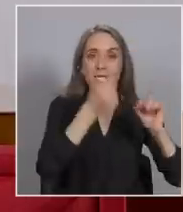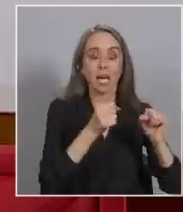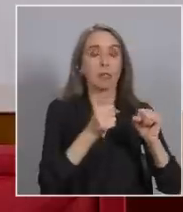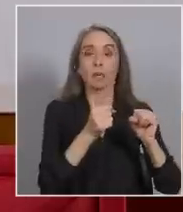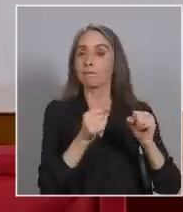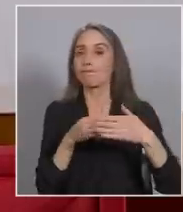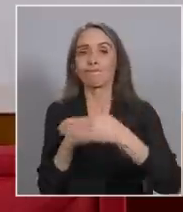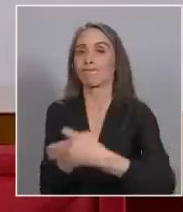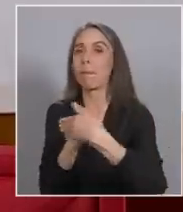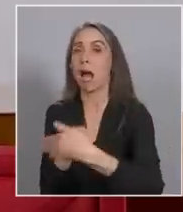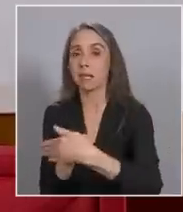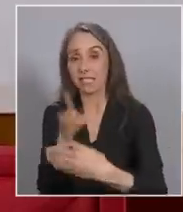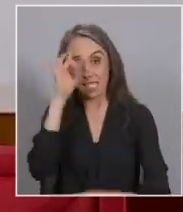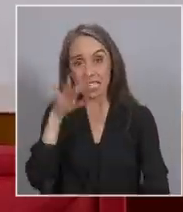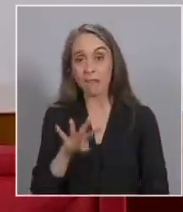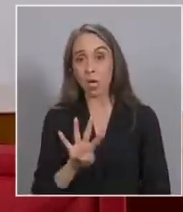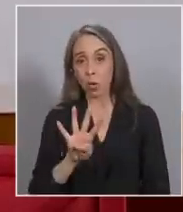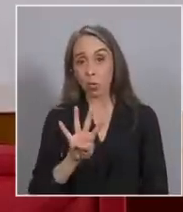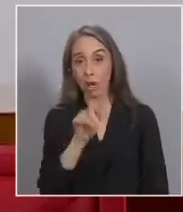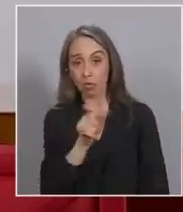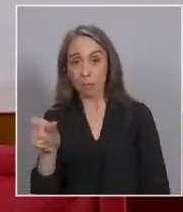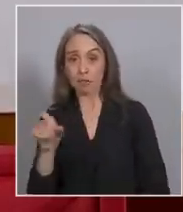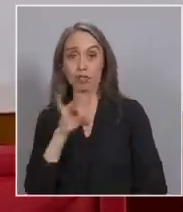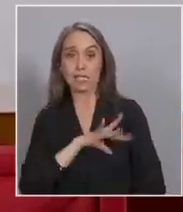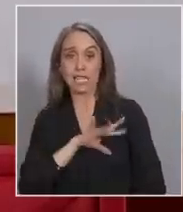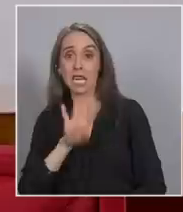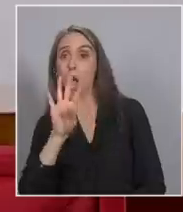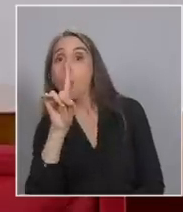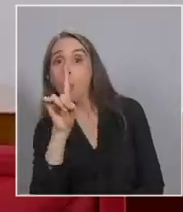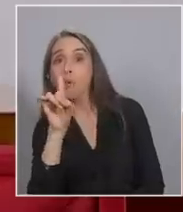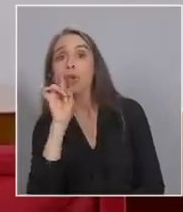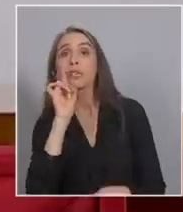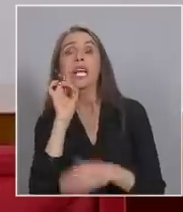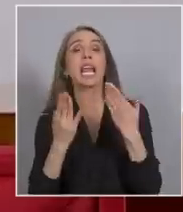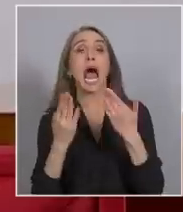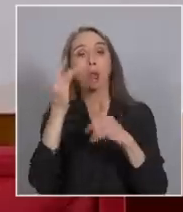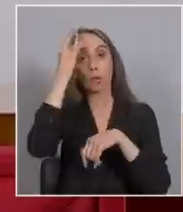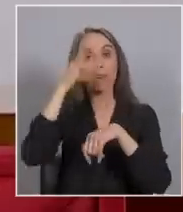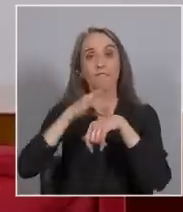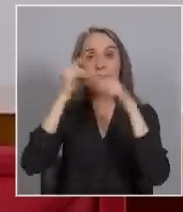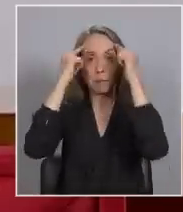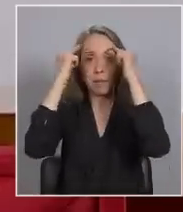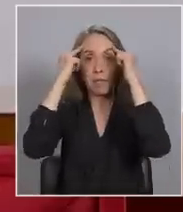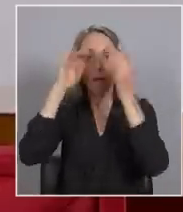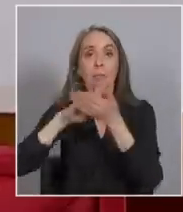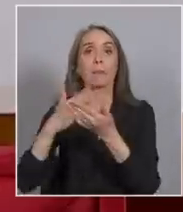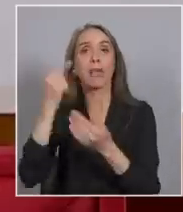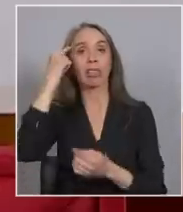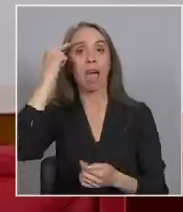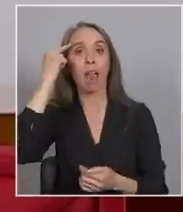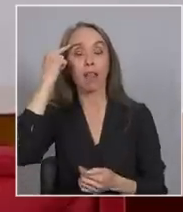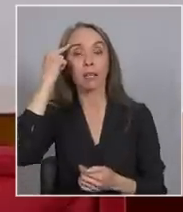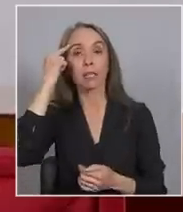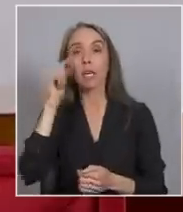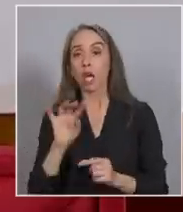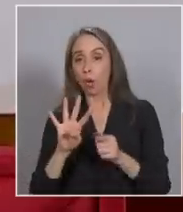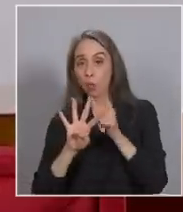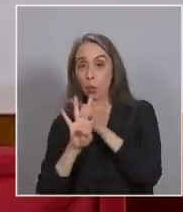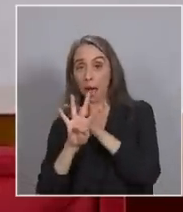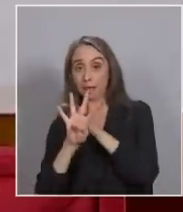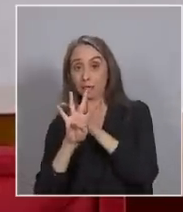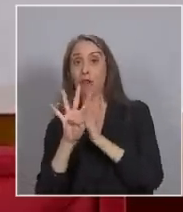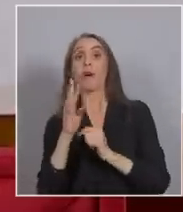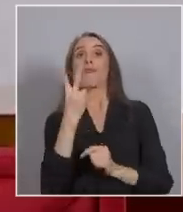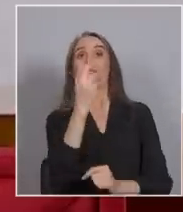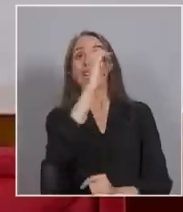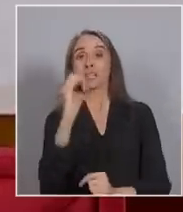ustedes que una de cada 4 personas en nuestra patria tiene algún padecimiento vinculado a la salud mental? Y de ellas, solo el